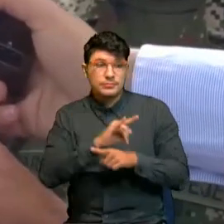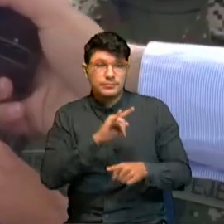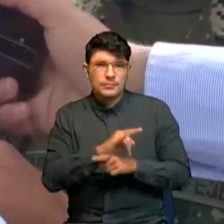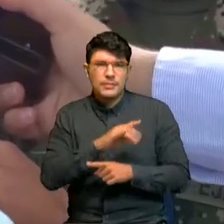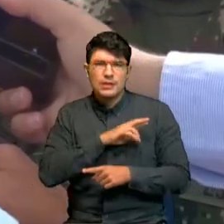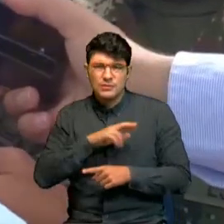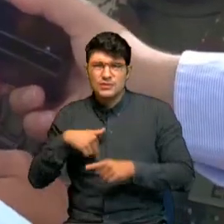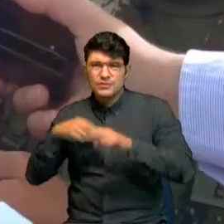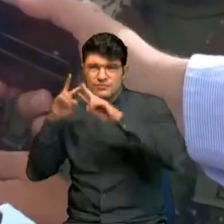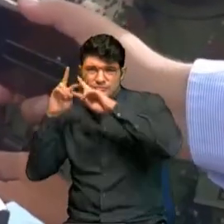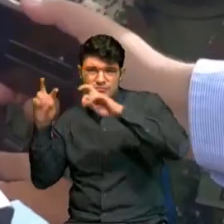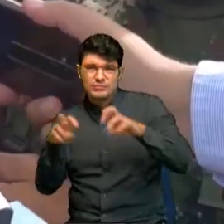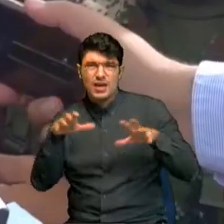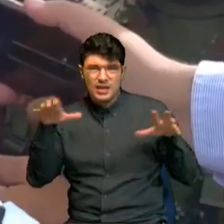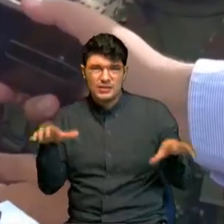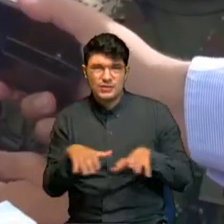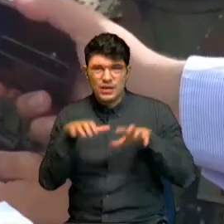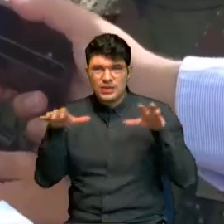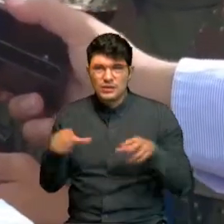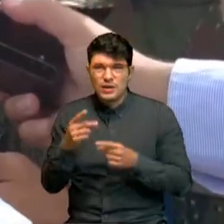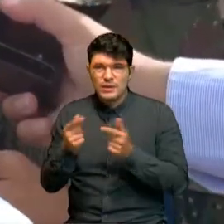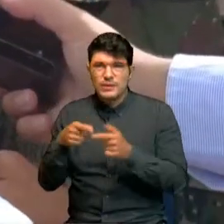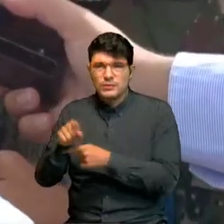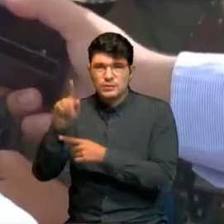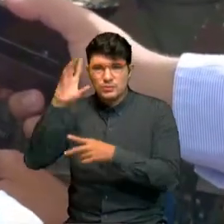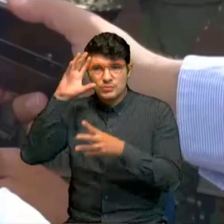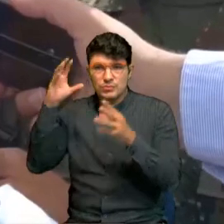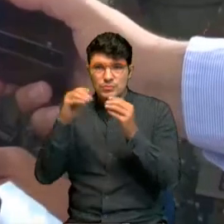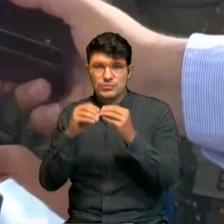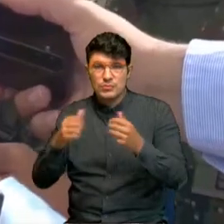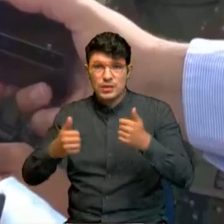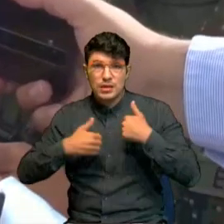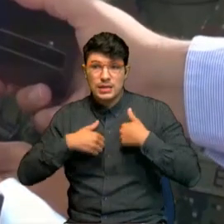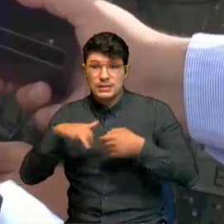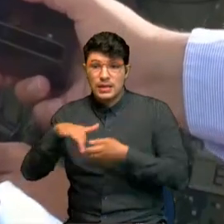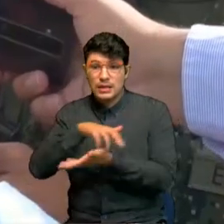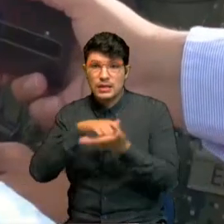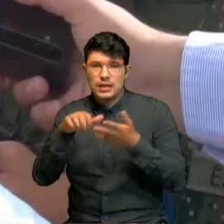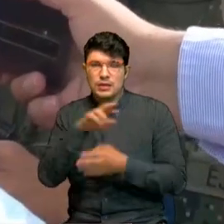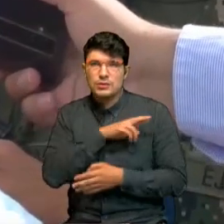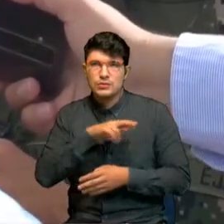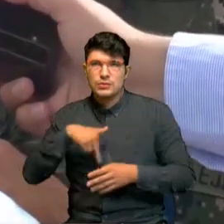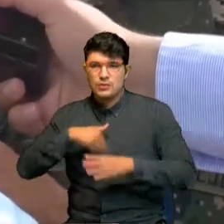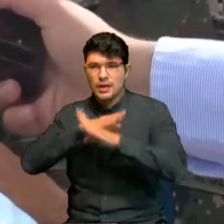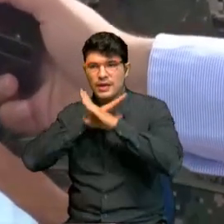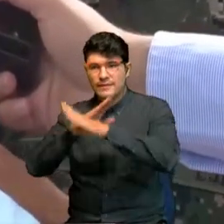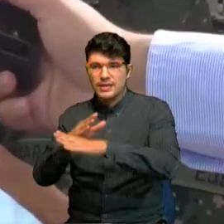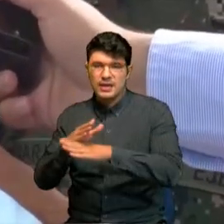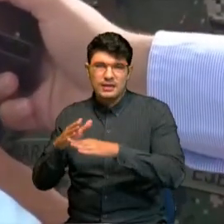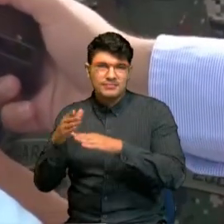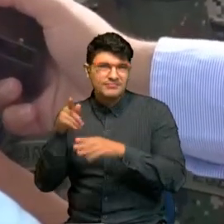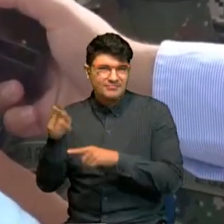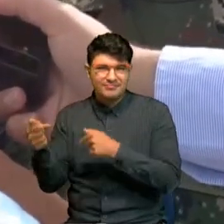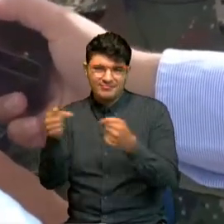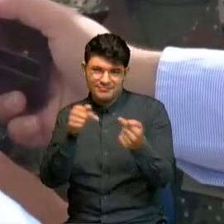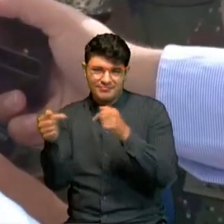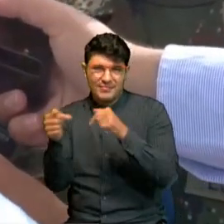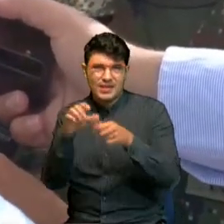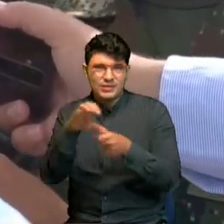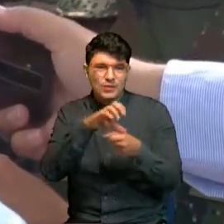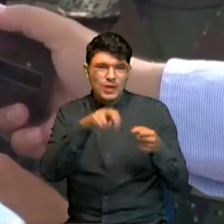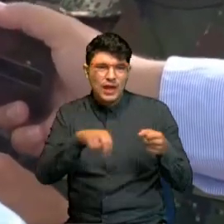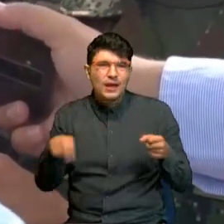venimos coordinando con nuestro Ejército Nacional, con el Batallón Santander, para inmediatamente poder mitigar y evitar estas confrontaciones con los ciudadanos